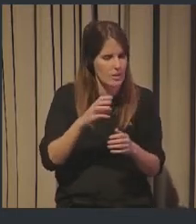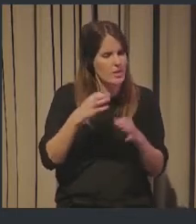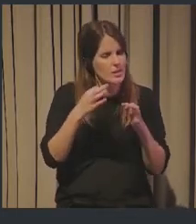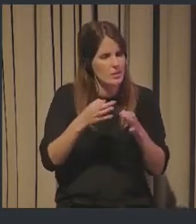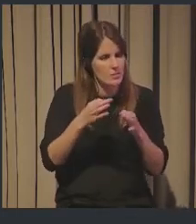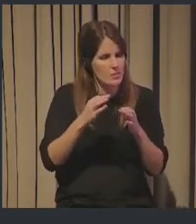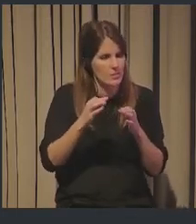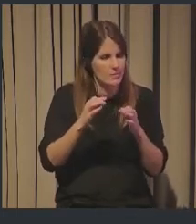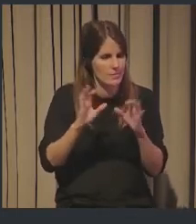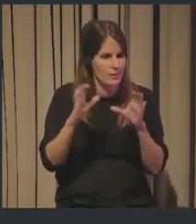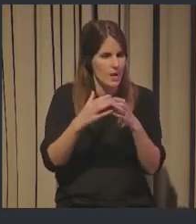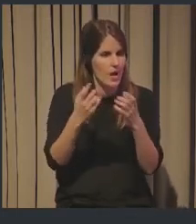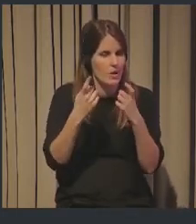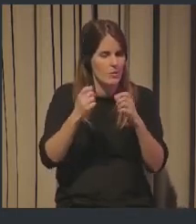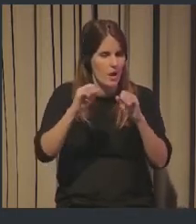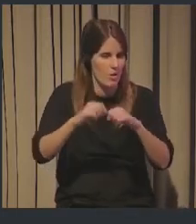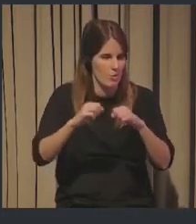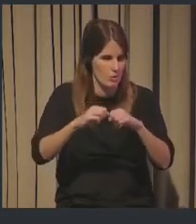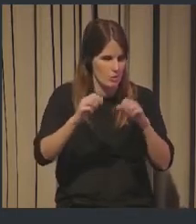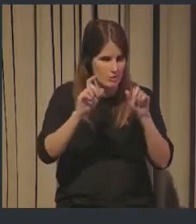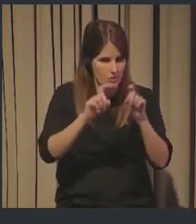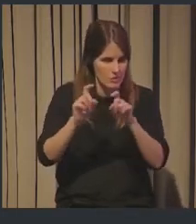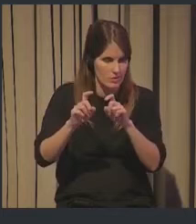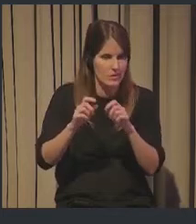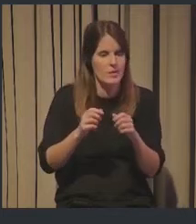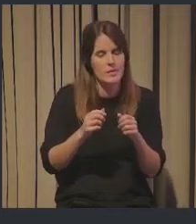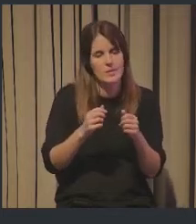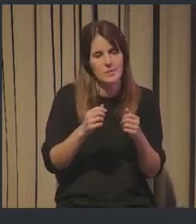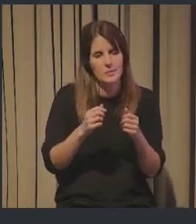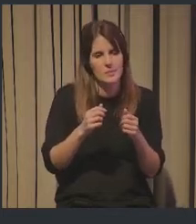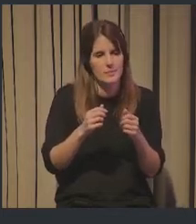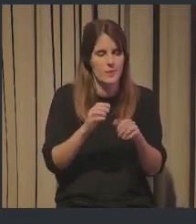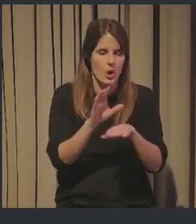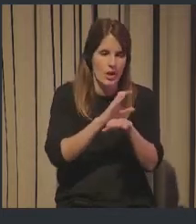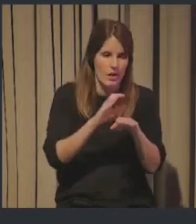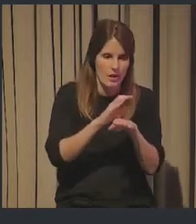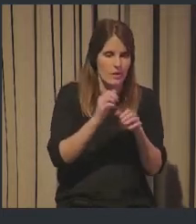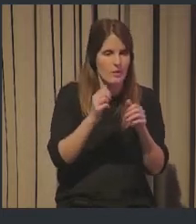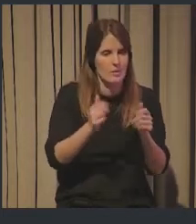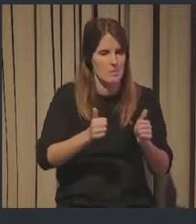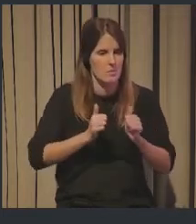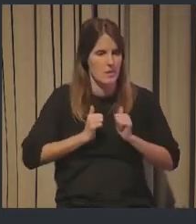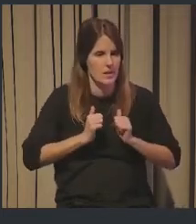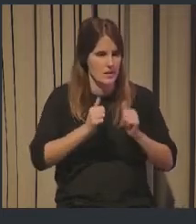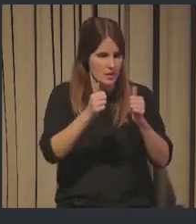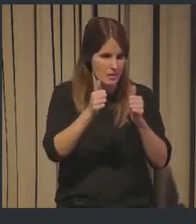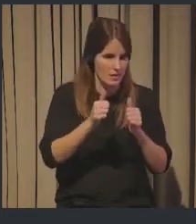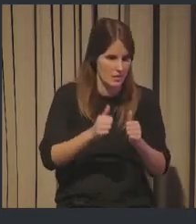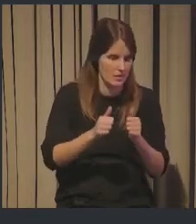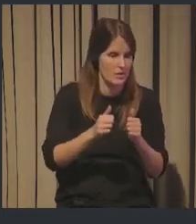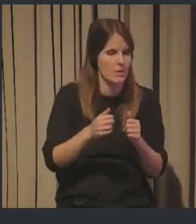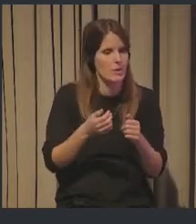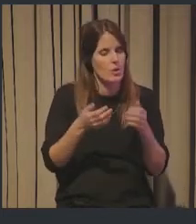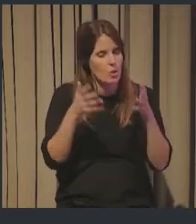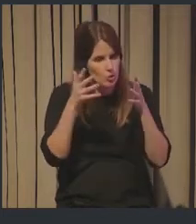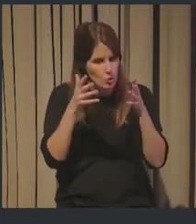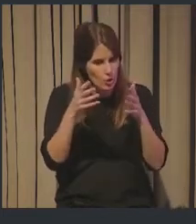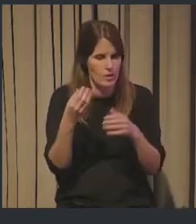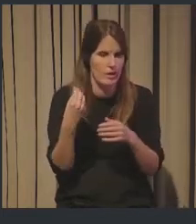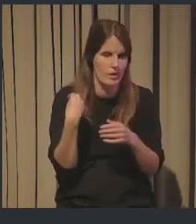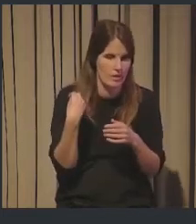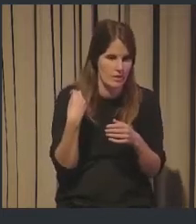enseñado a grados, posgrados, he hecho consultoría, todas las cosas que se han comentado